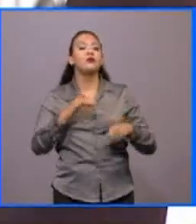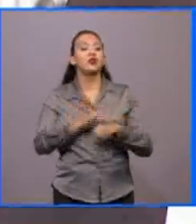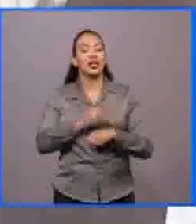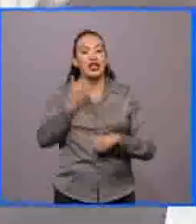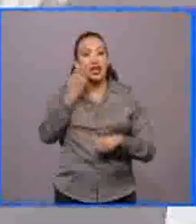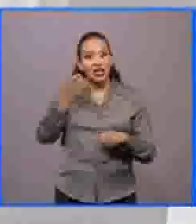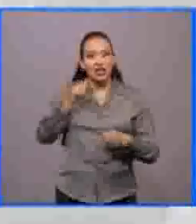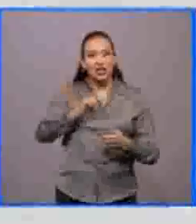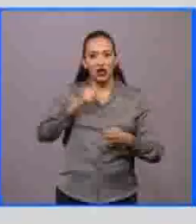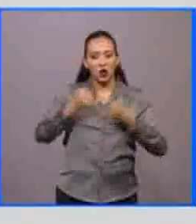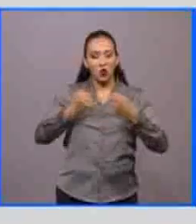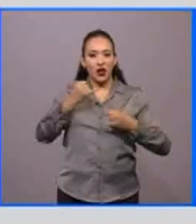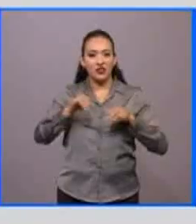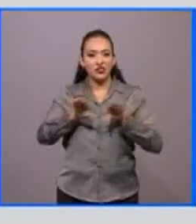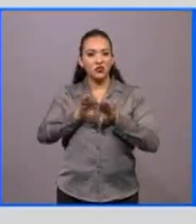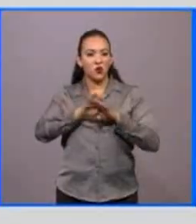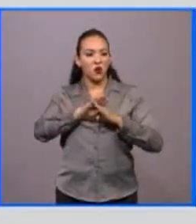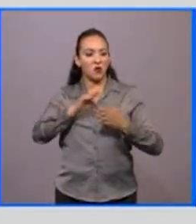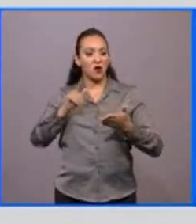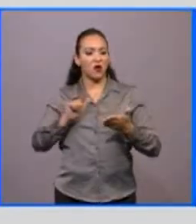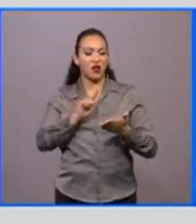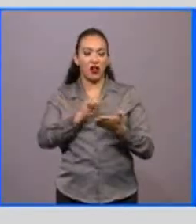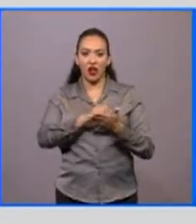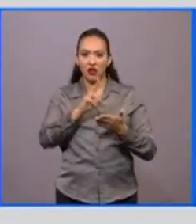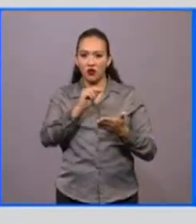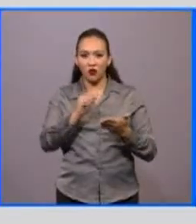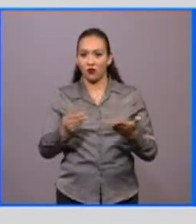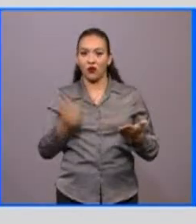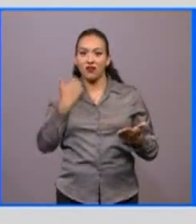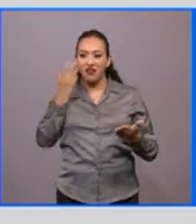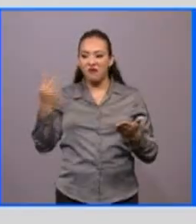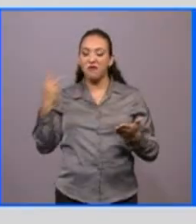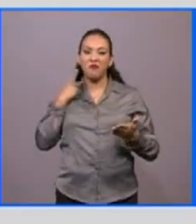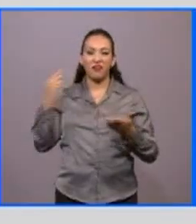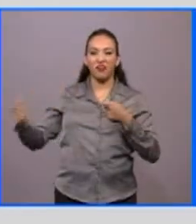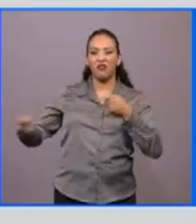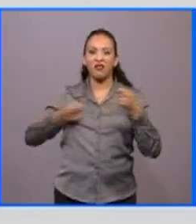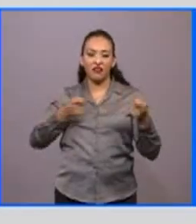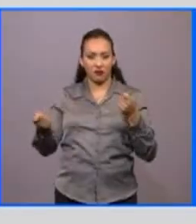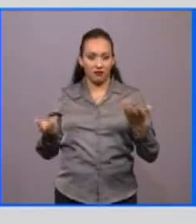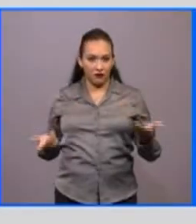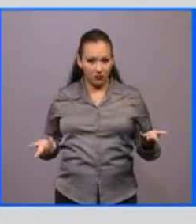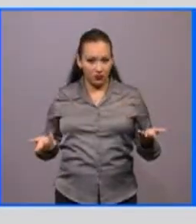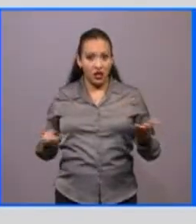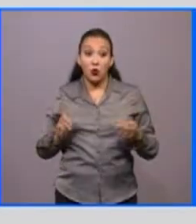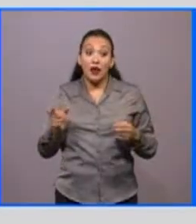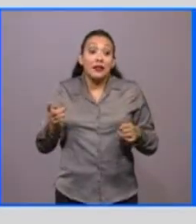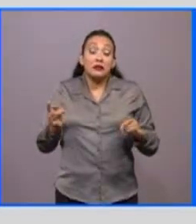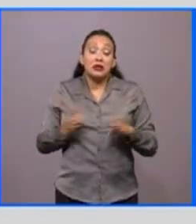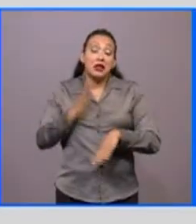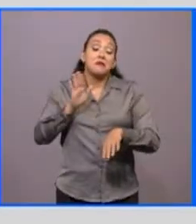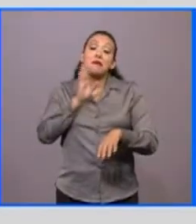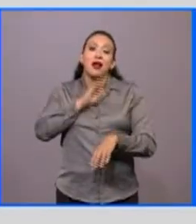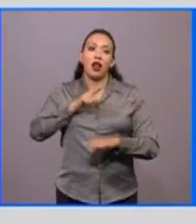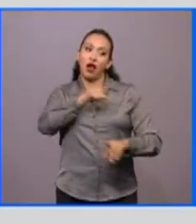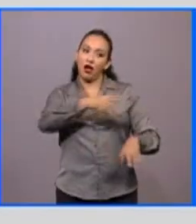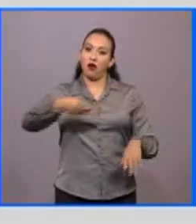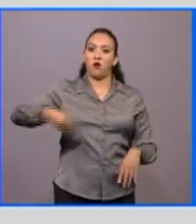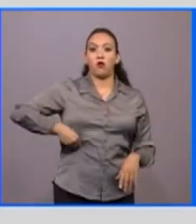de la sociedad, por lo que más que hablar por sus sentencias hay una necesidad de que rindan cuentas.